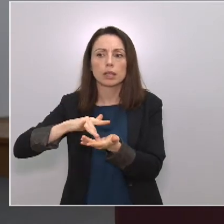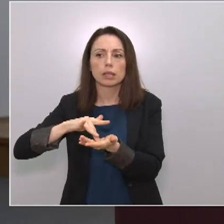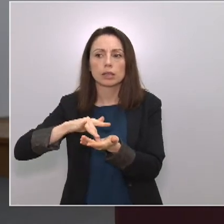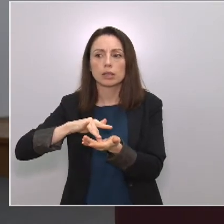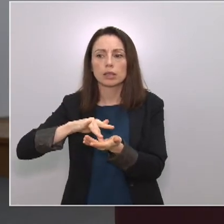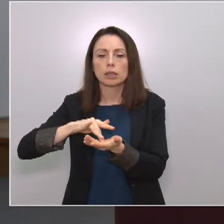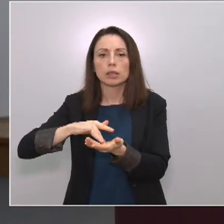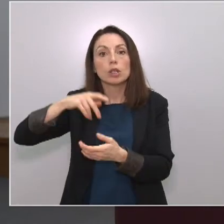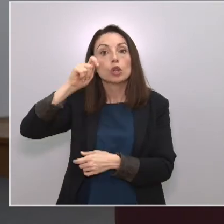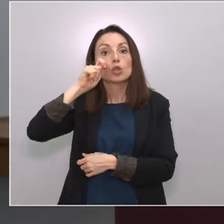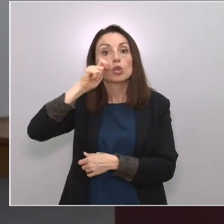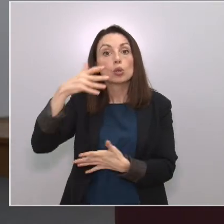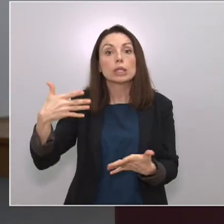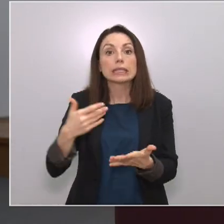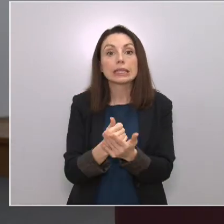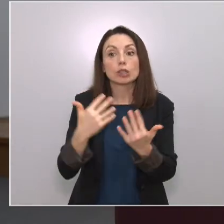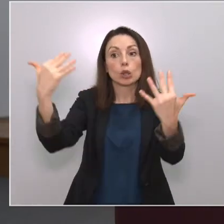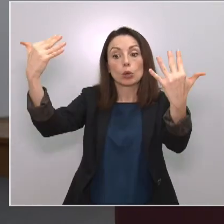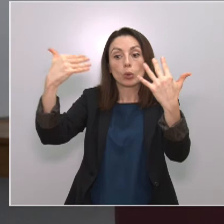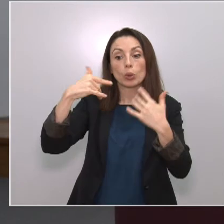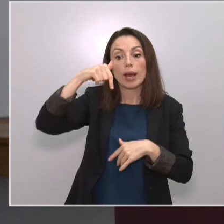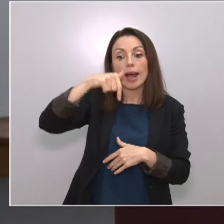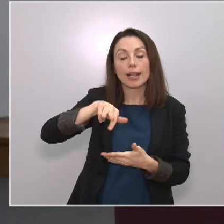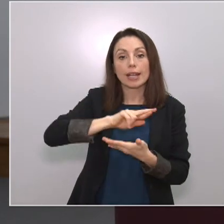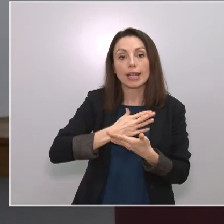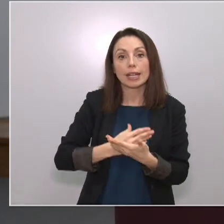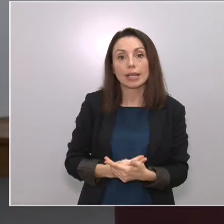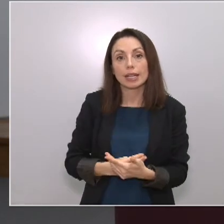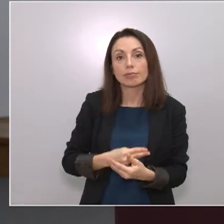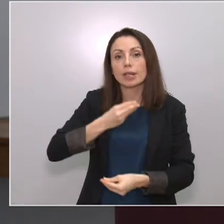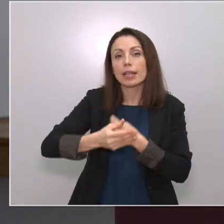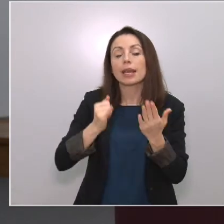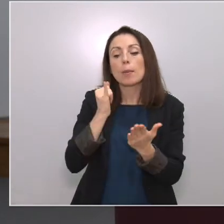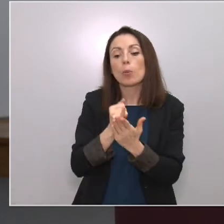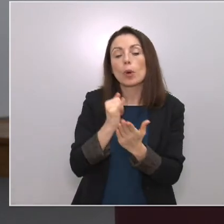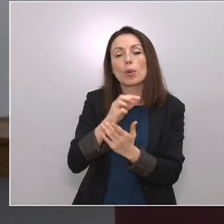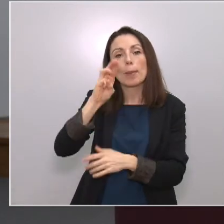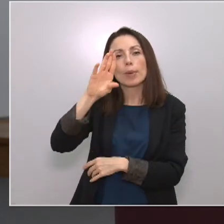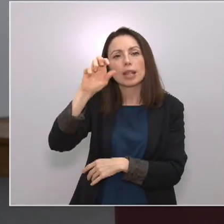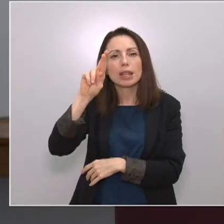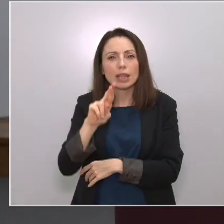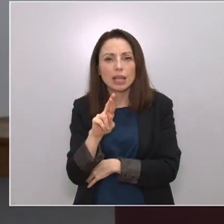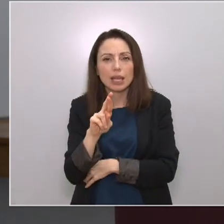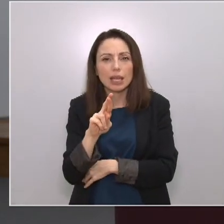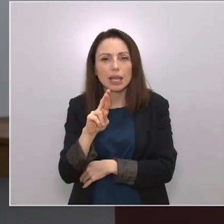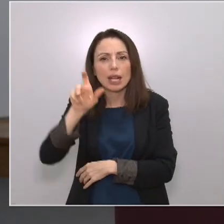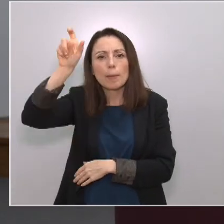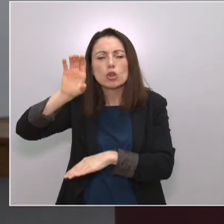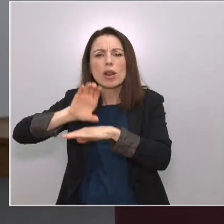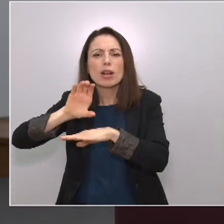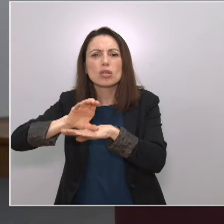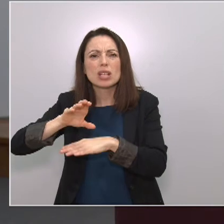que todos los turistas que puedan llegar a la región sean sometidos a test PCR. ¿Habría, consejero, capacidad para